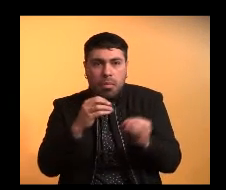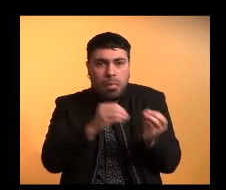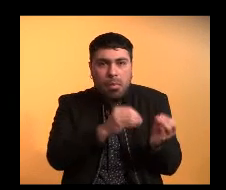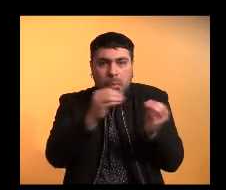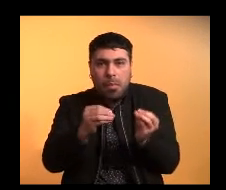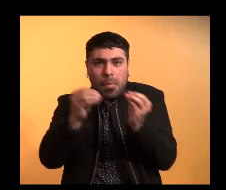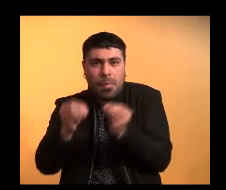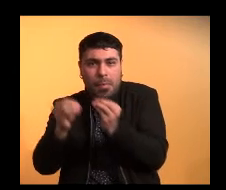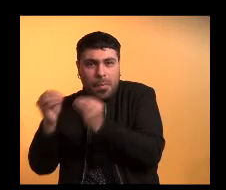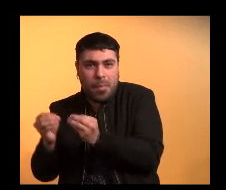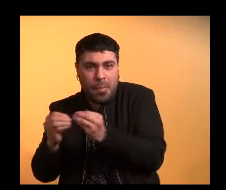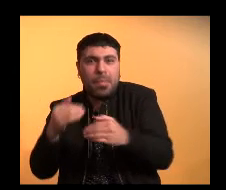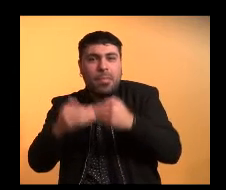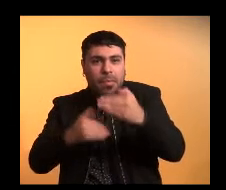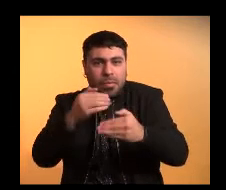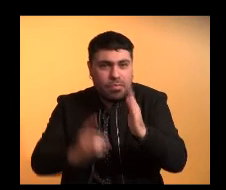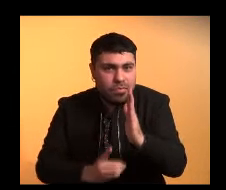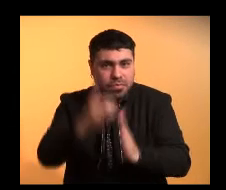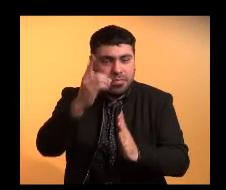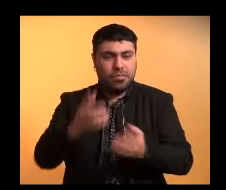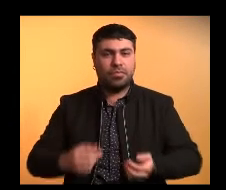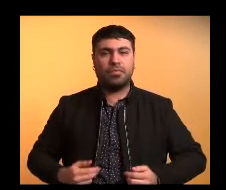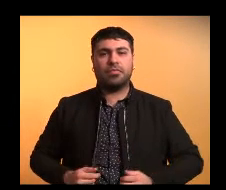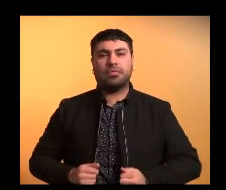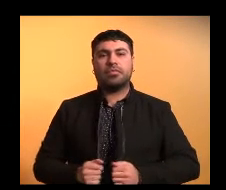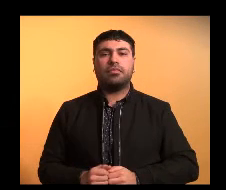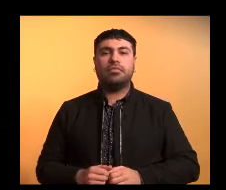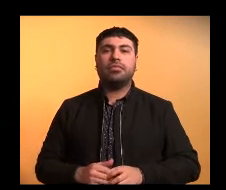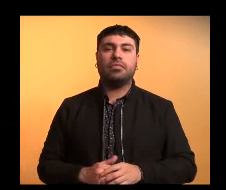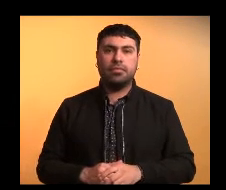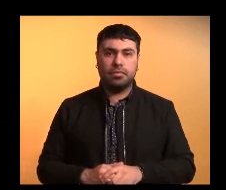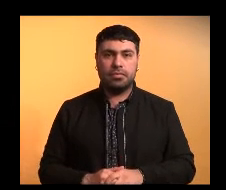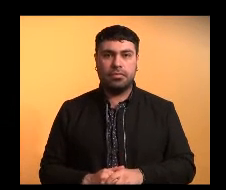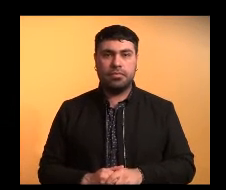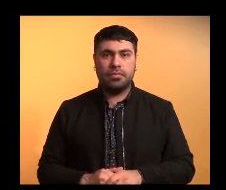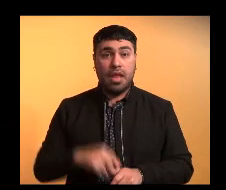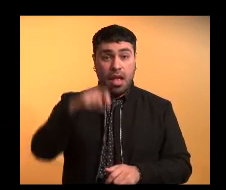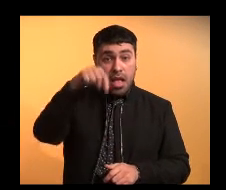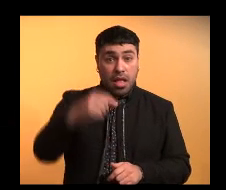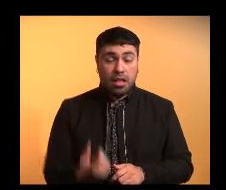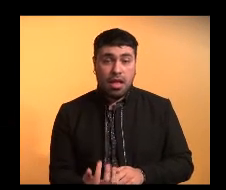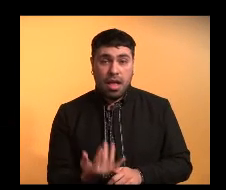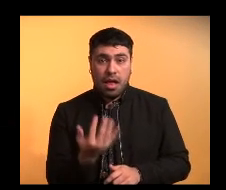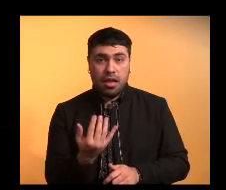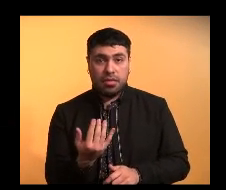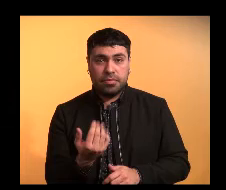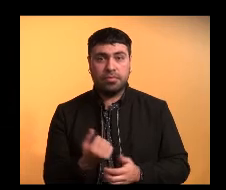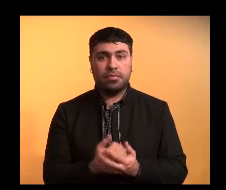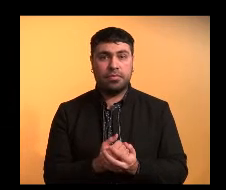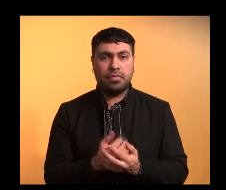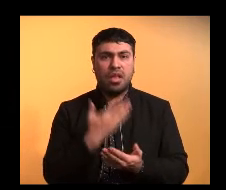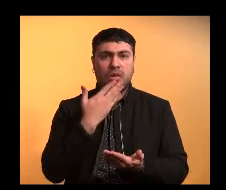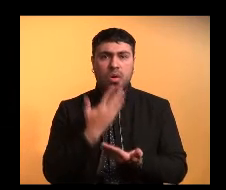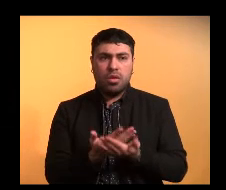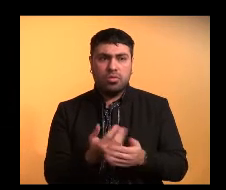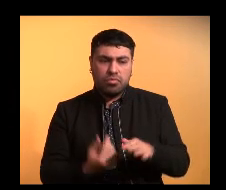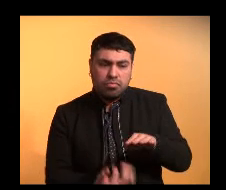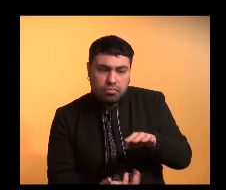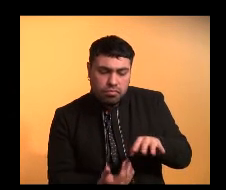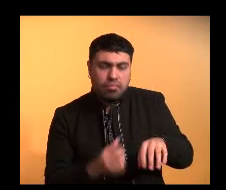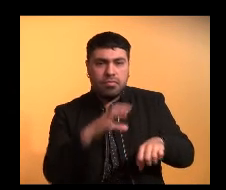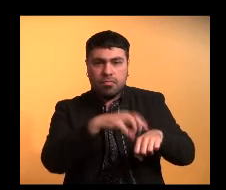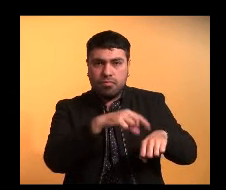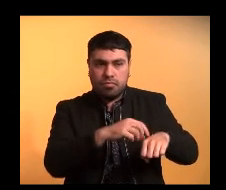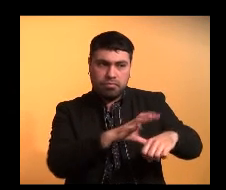cual nosotros estamos estudiando ahora y que es precisamente que estas algas cuando se desprenden del sustrato, cuando por ejemplo hay